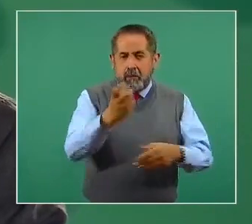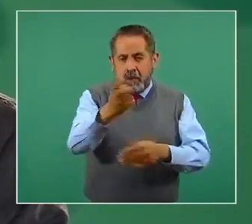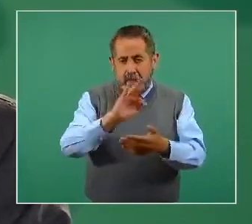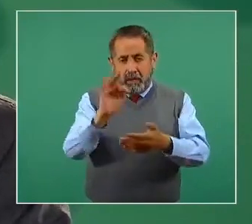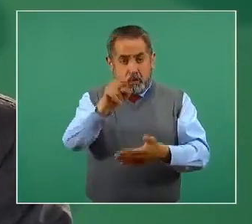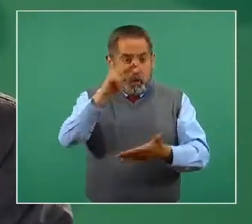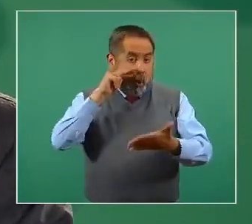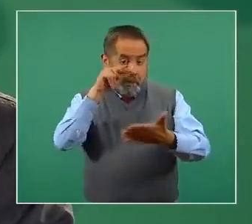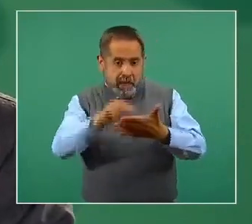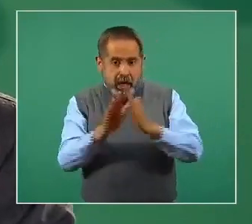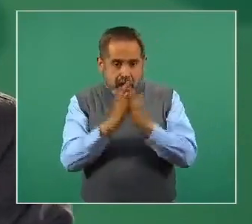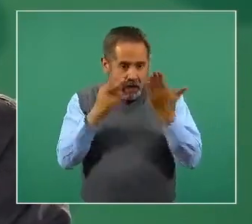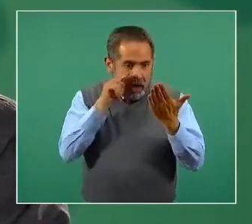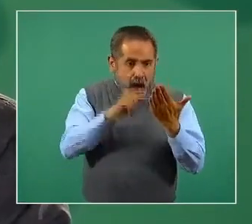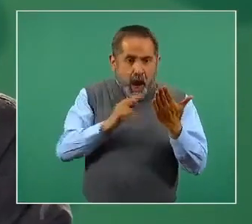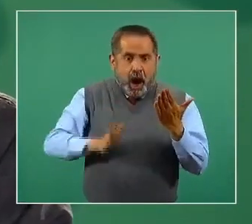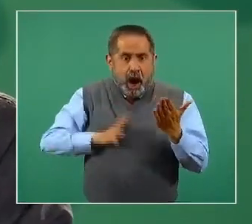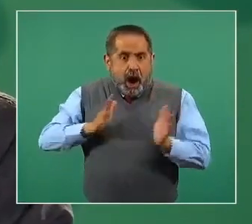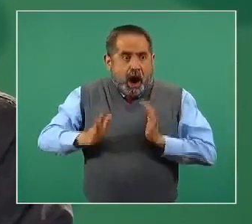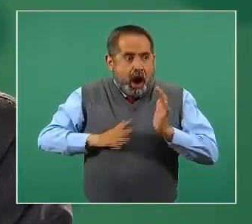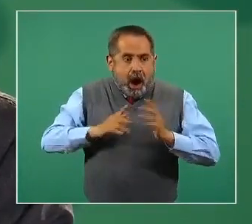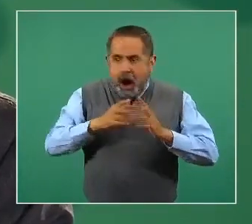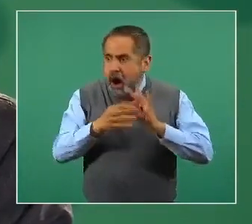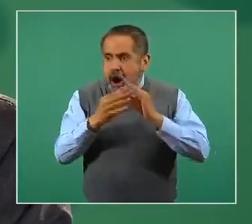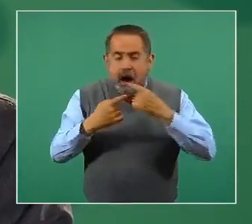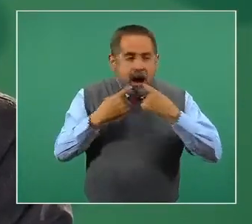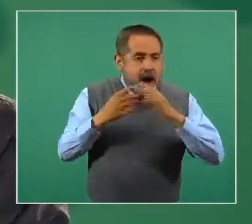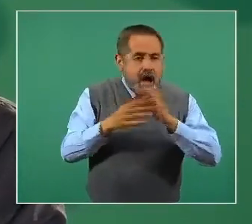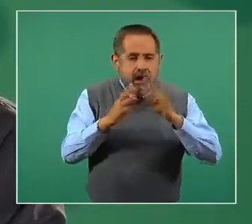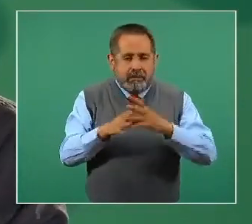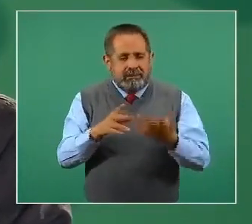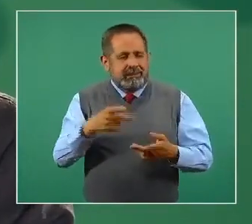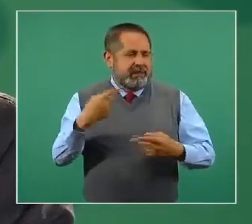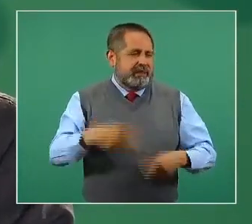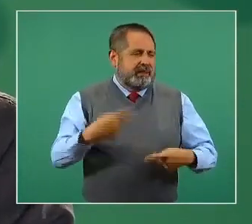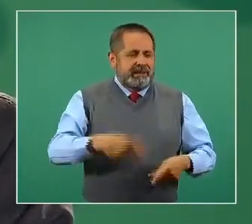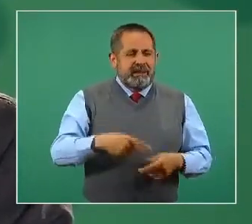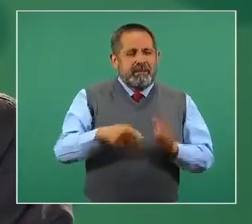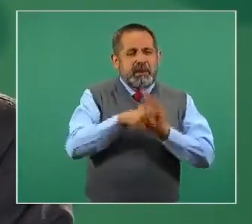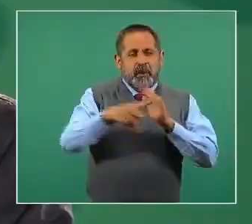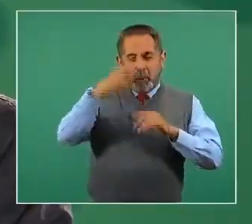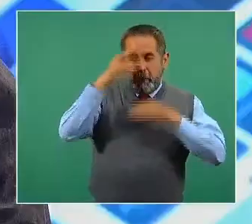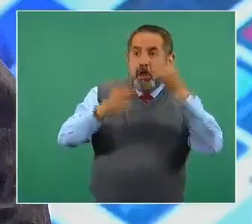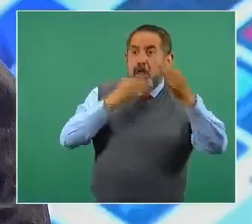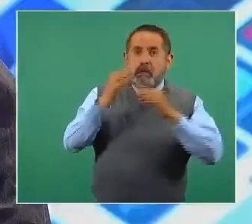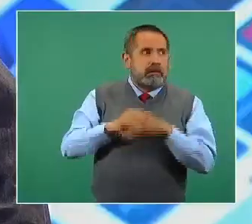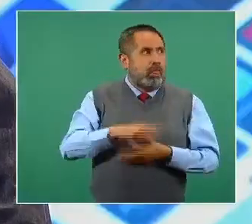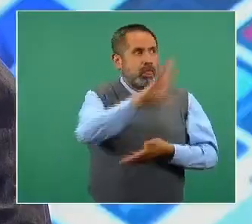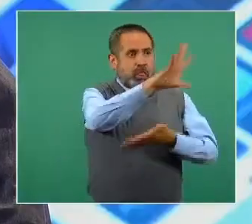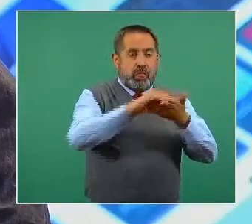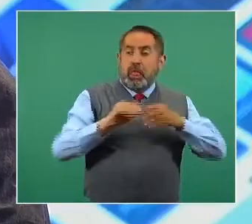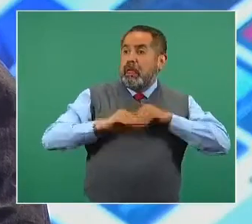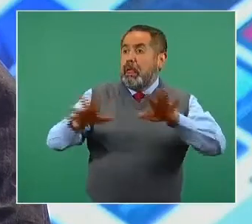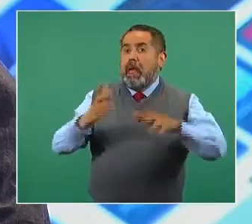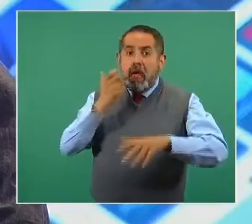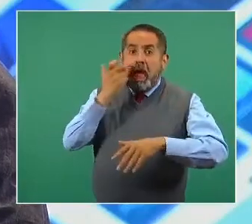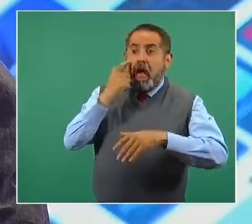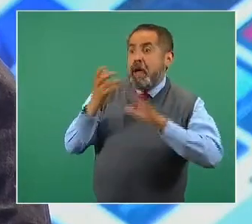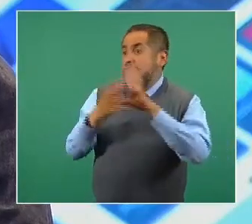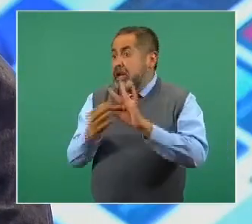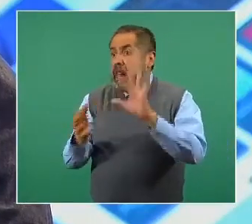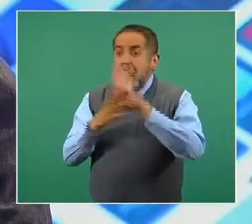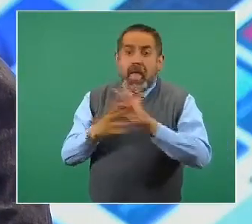esta noticia o está a punto de verla en los periódicos mexicanos que les gusta replicar noticias alarmistas que